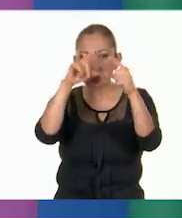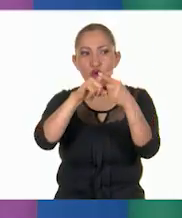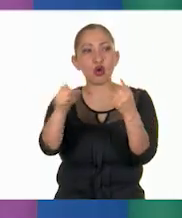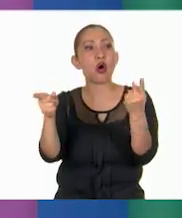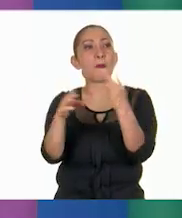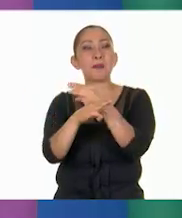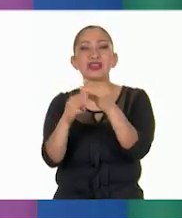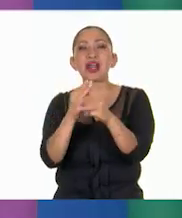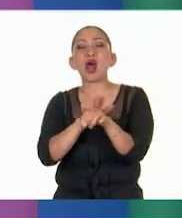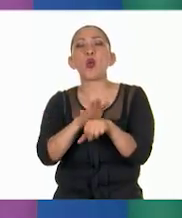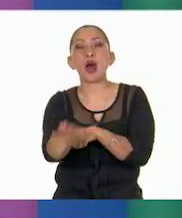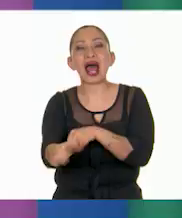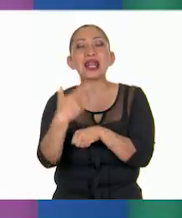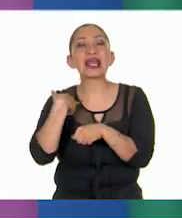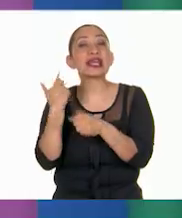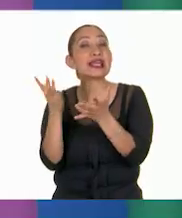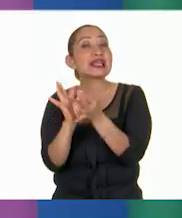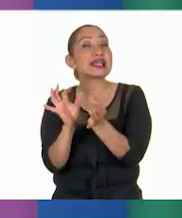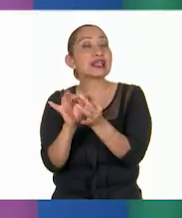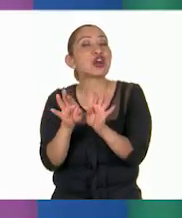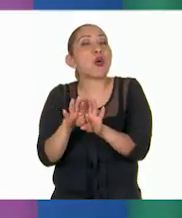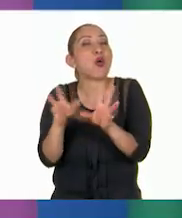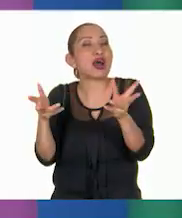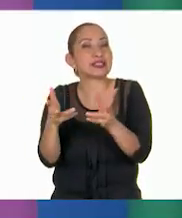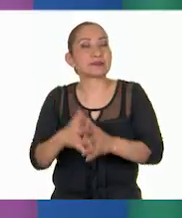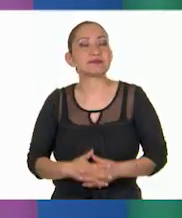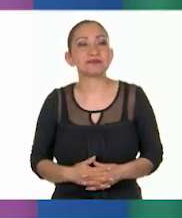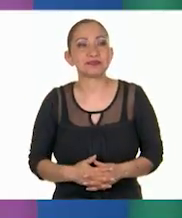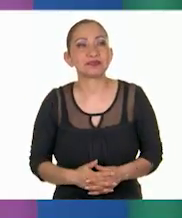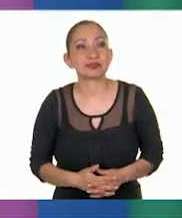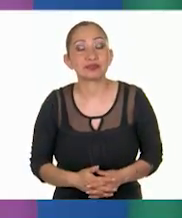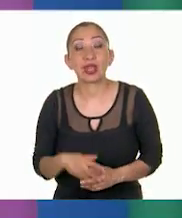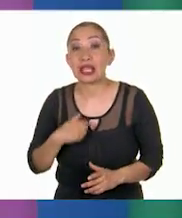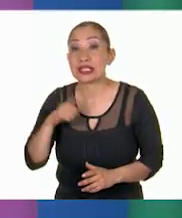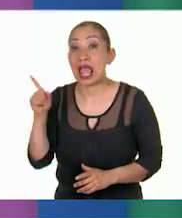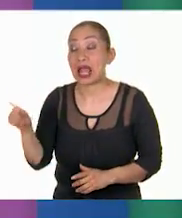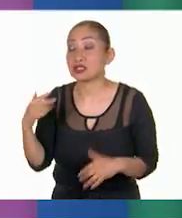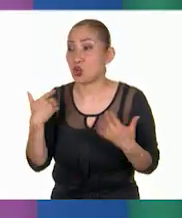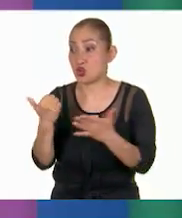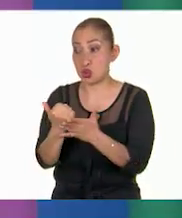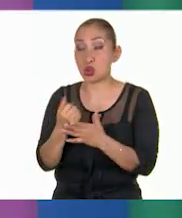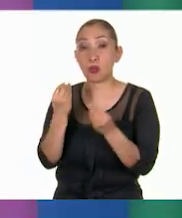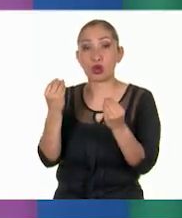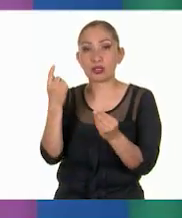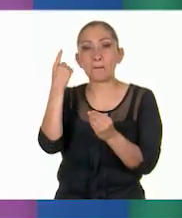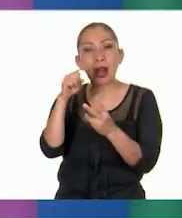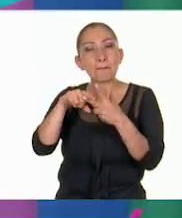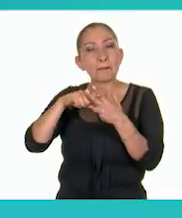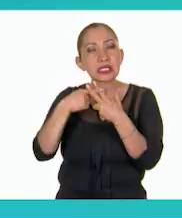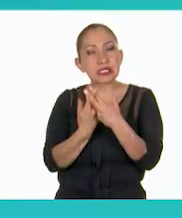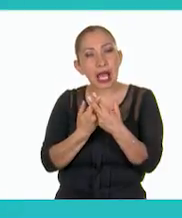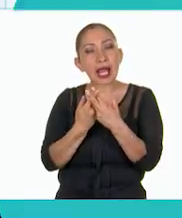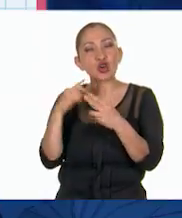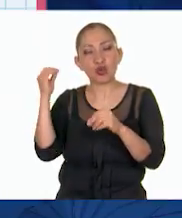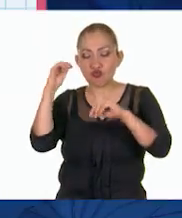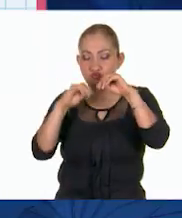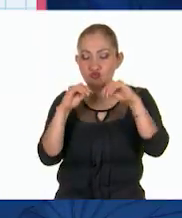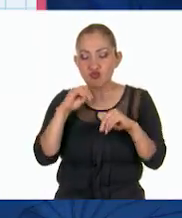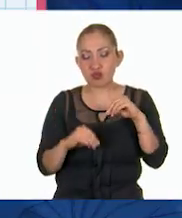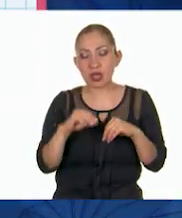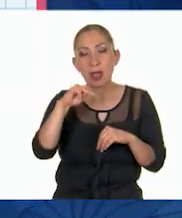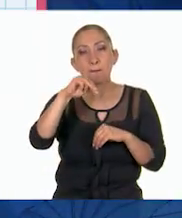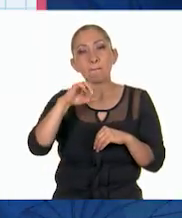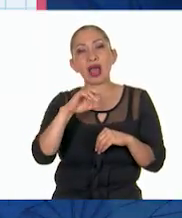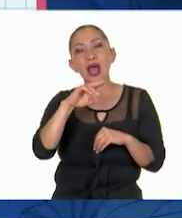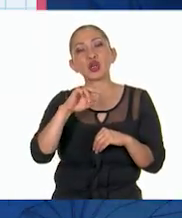los materiales y las instrucciones. Y este diagrama nos resultó muy útil para iniciar nuestro manual